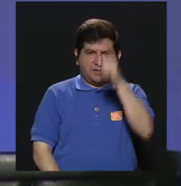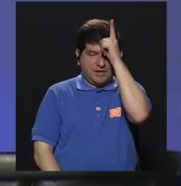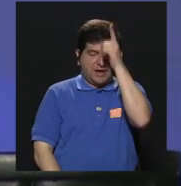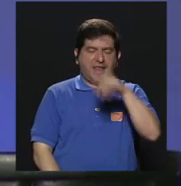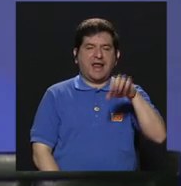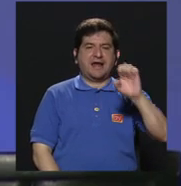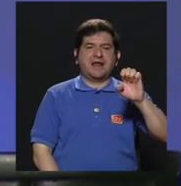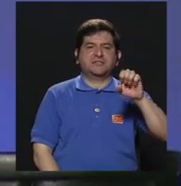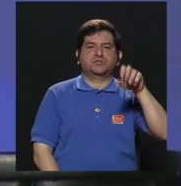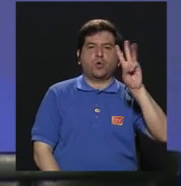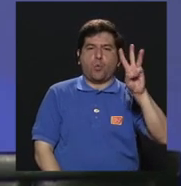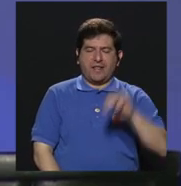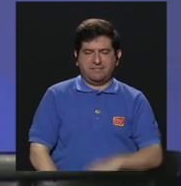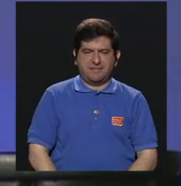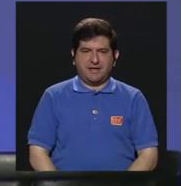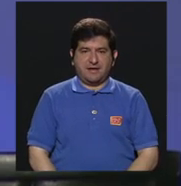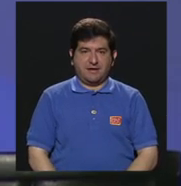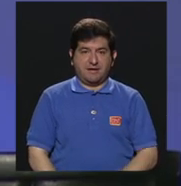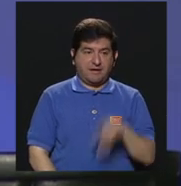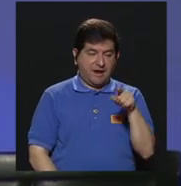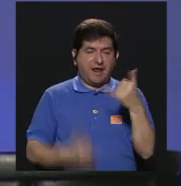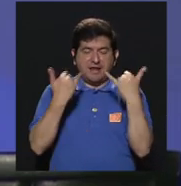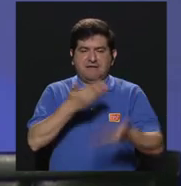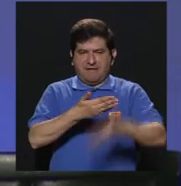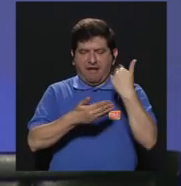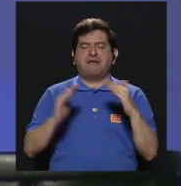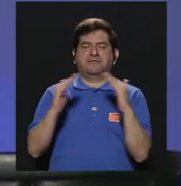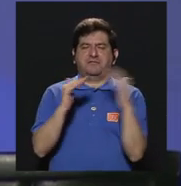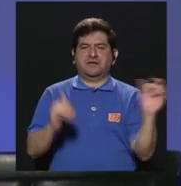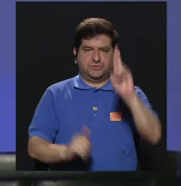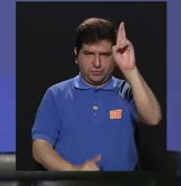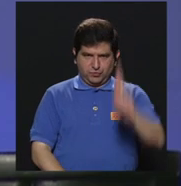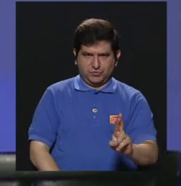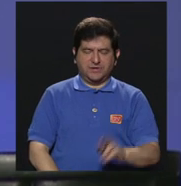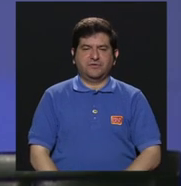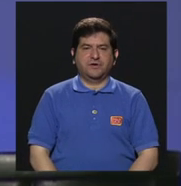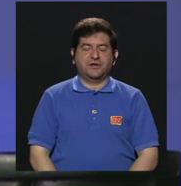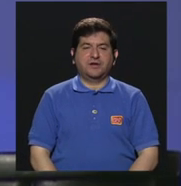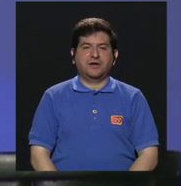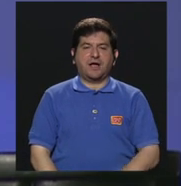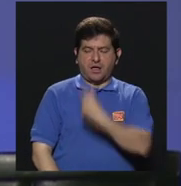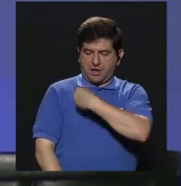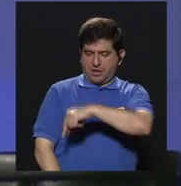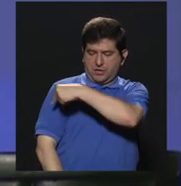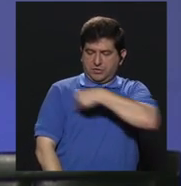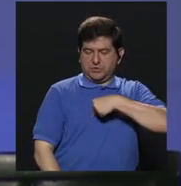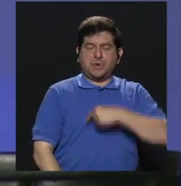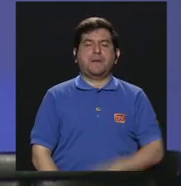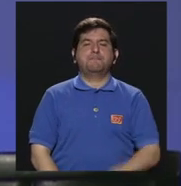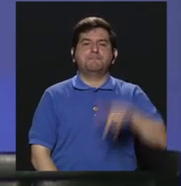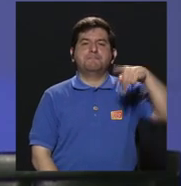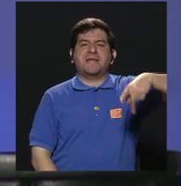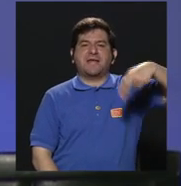Wender, quien radicaba desde antes en Costa Rica, y del suizo Peter Heinz,